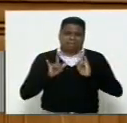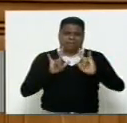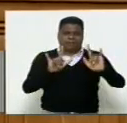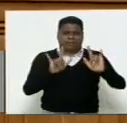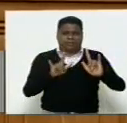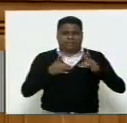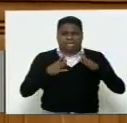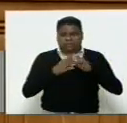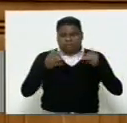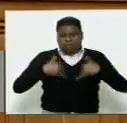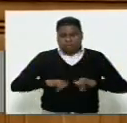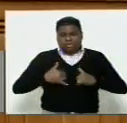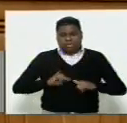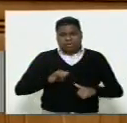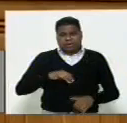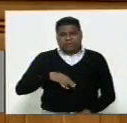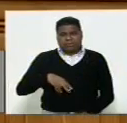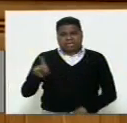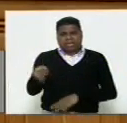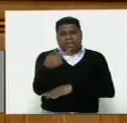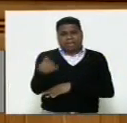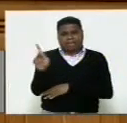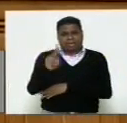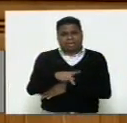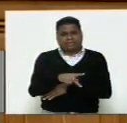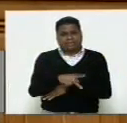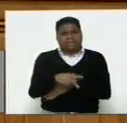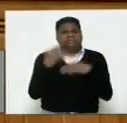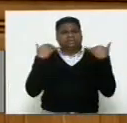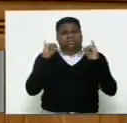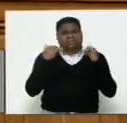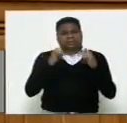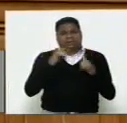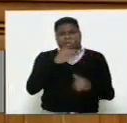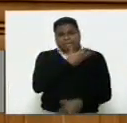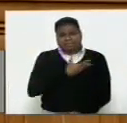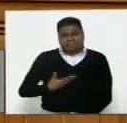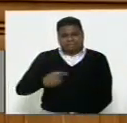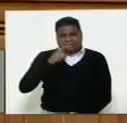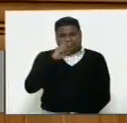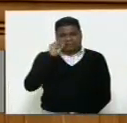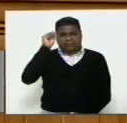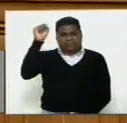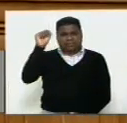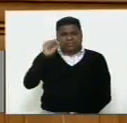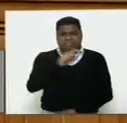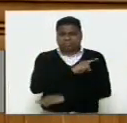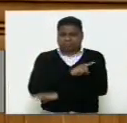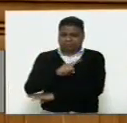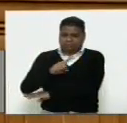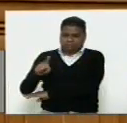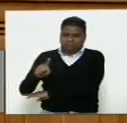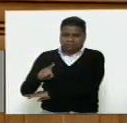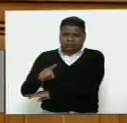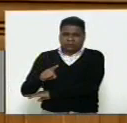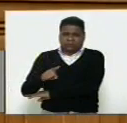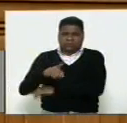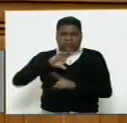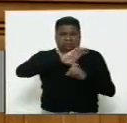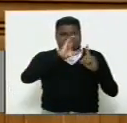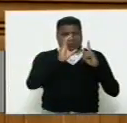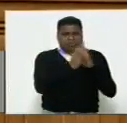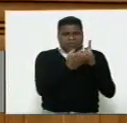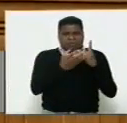las hijas de la patria, y cerrar con nuestro presidente Nicolás Maduro, quien nos señaló que la cultura del parto humanizado es